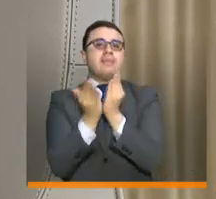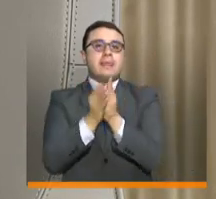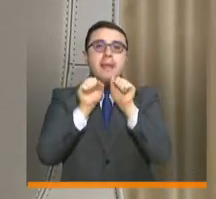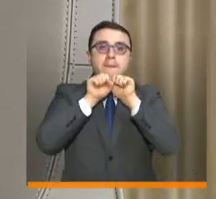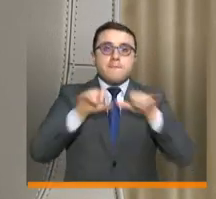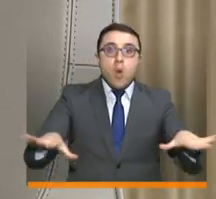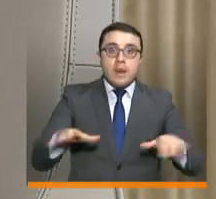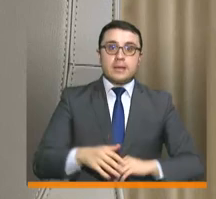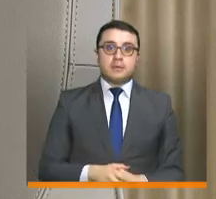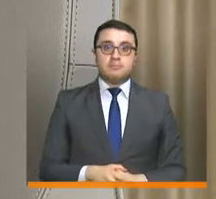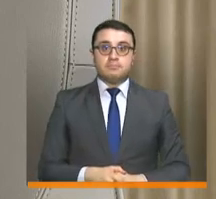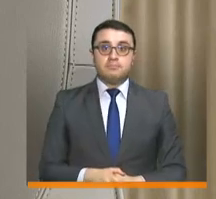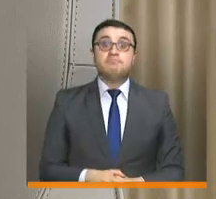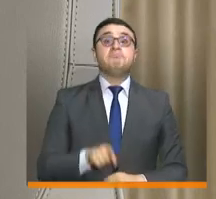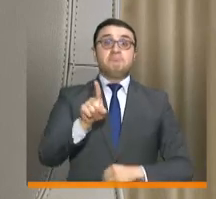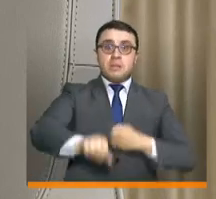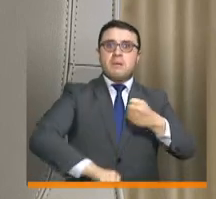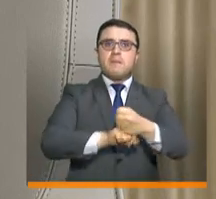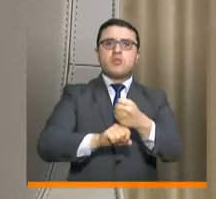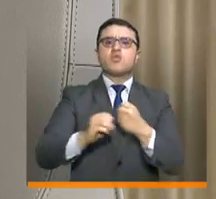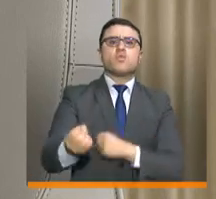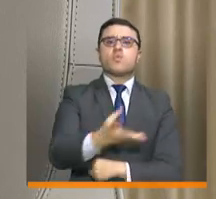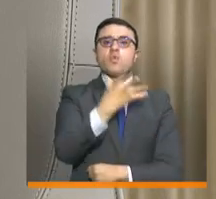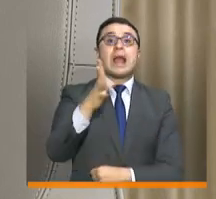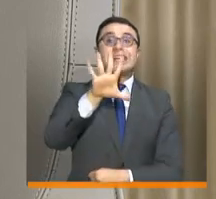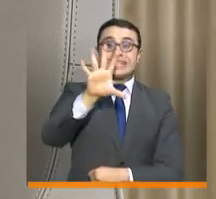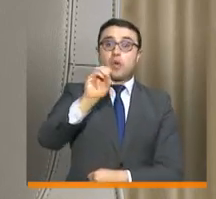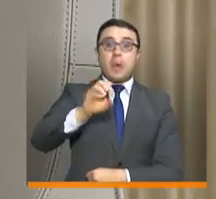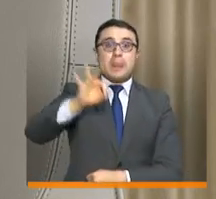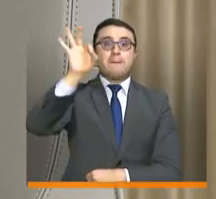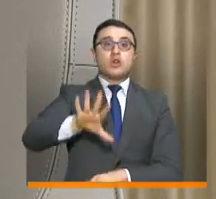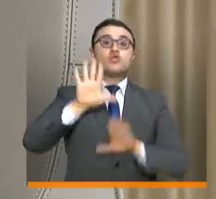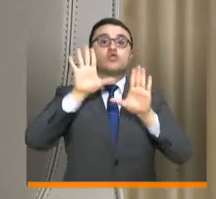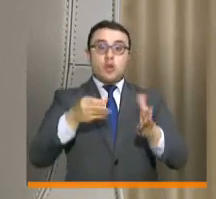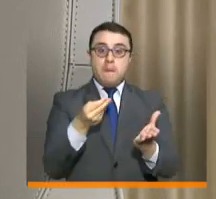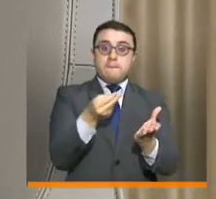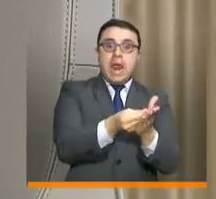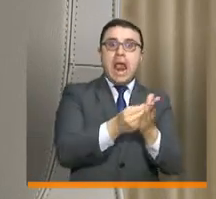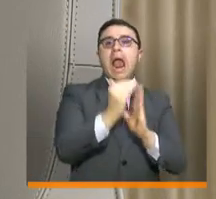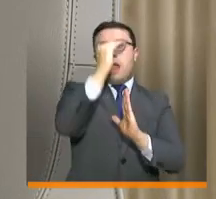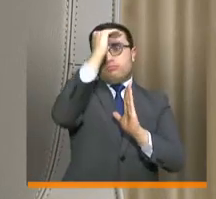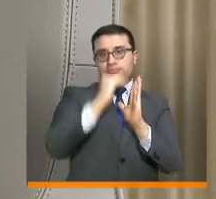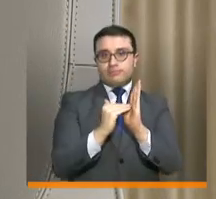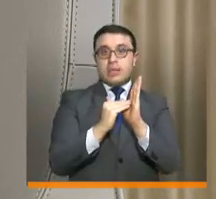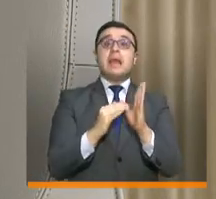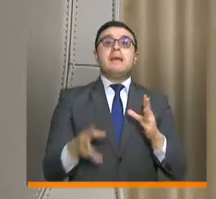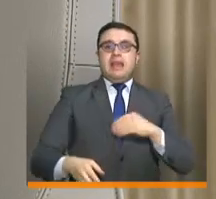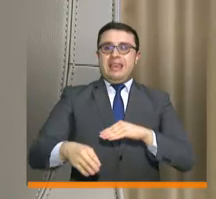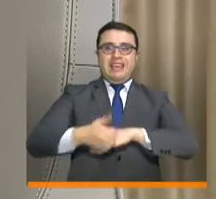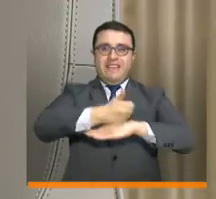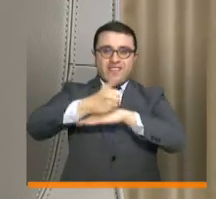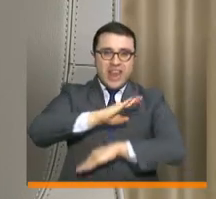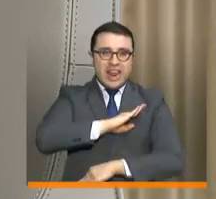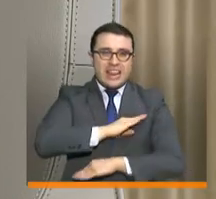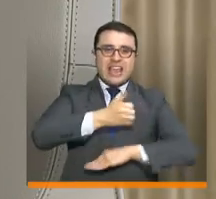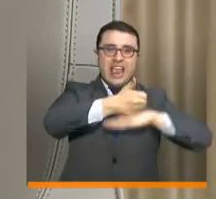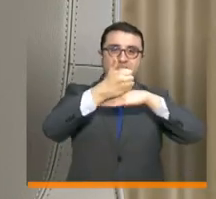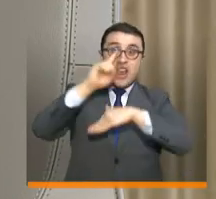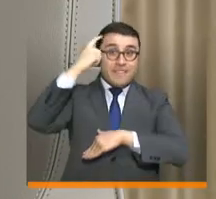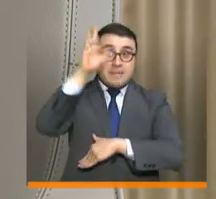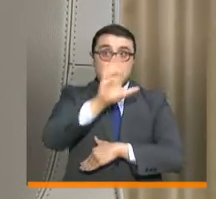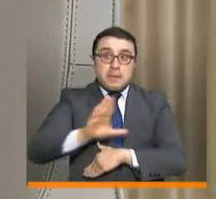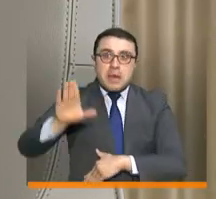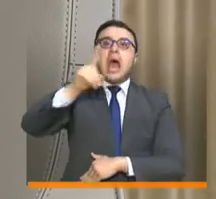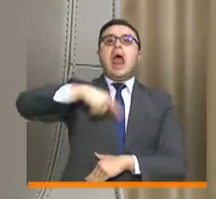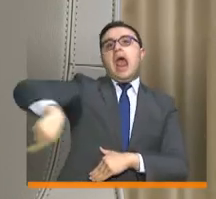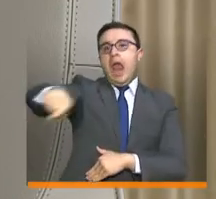Este aporte, presidente, va a llegar hasta el 50% del valor de la prueba y ya se han venido sumando muchas alcaldías, muchas gobernaciones. Entendemos que es un